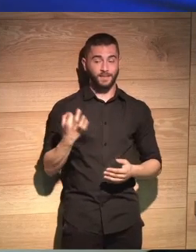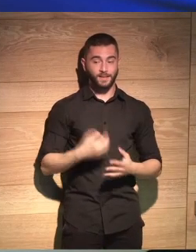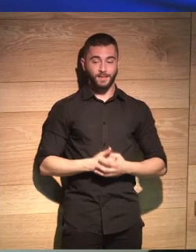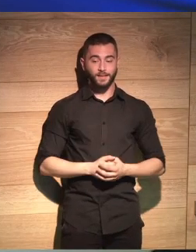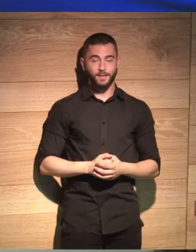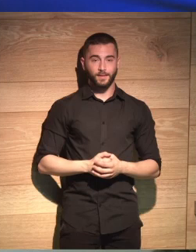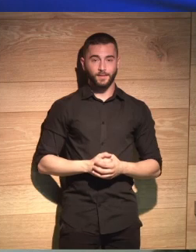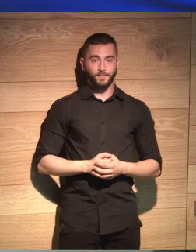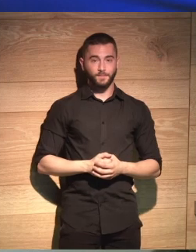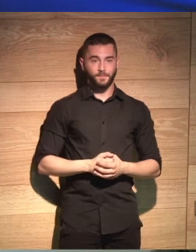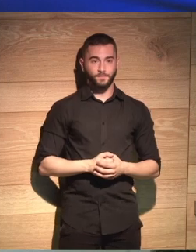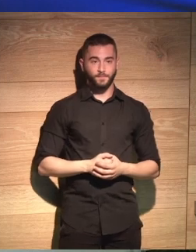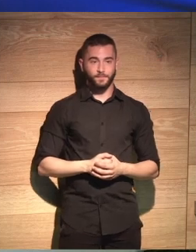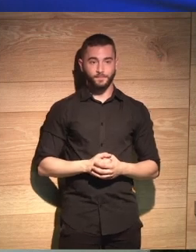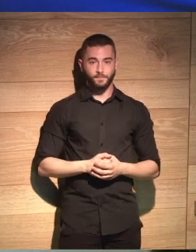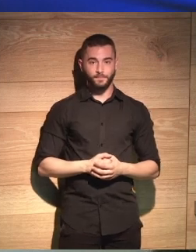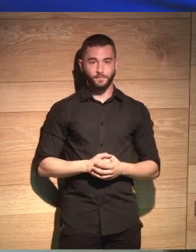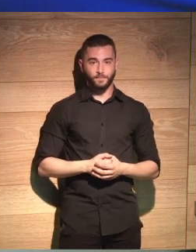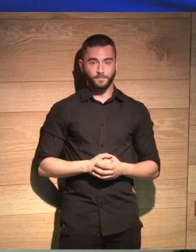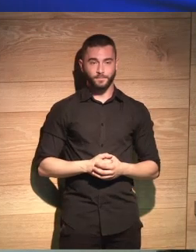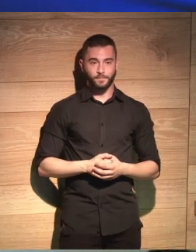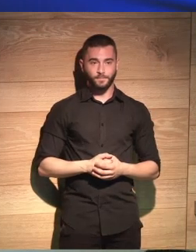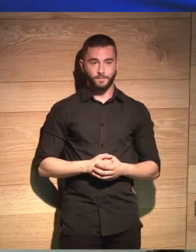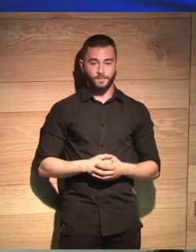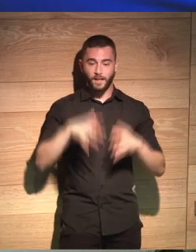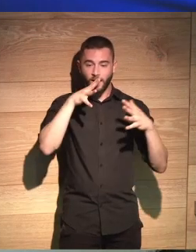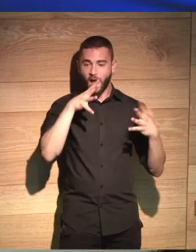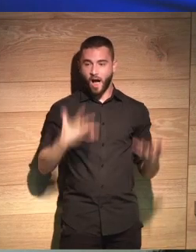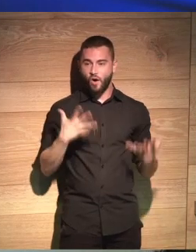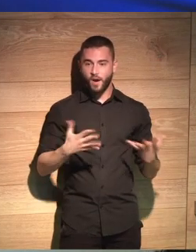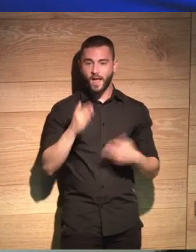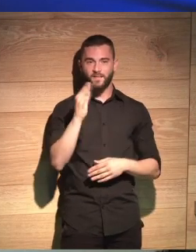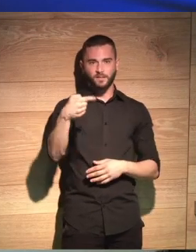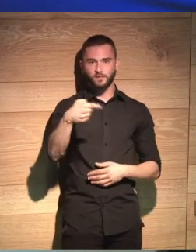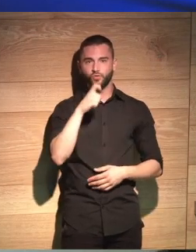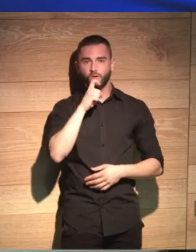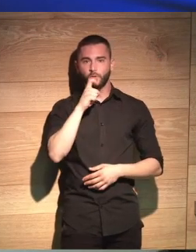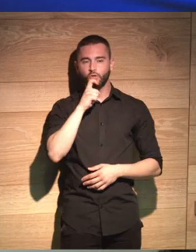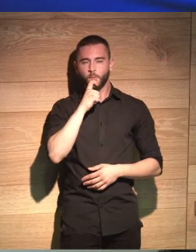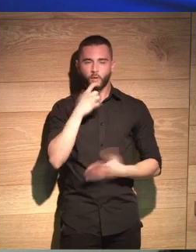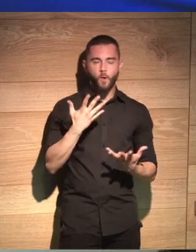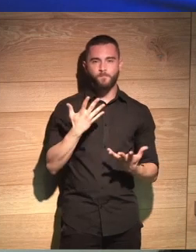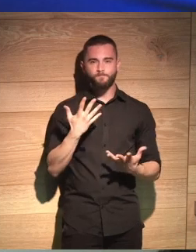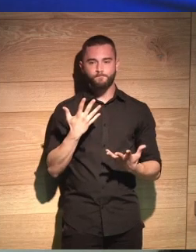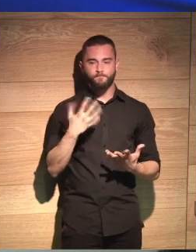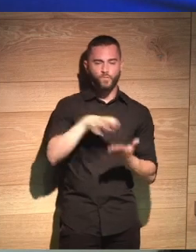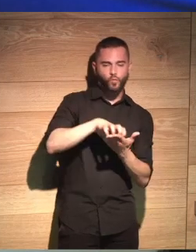pues ponerle un dique al chantaje del presente, ¿no? Y en la novela me interesaba mucho